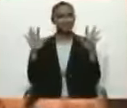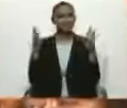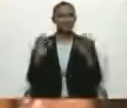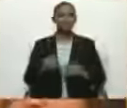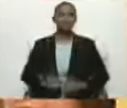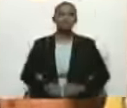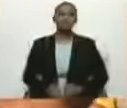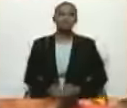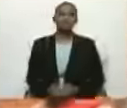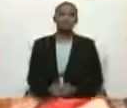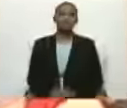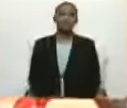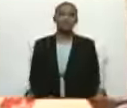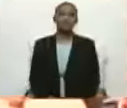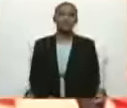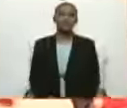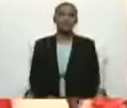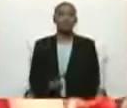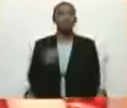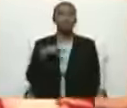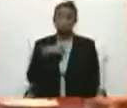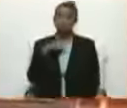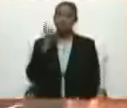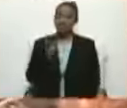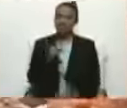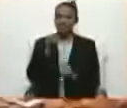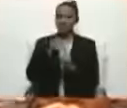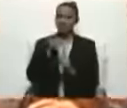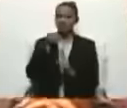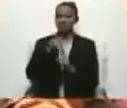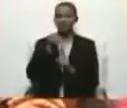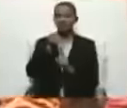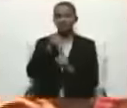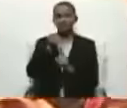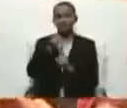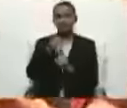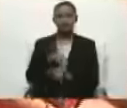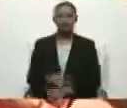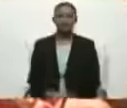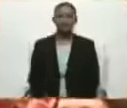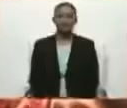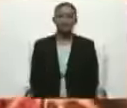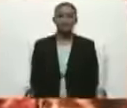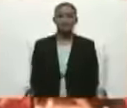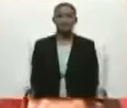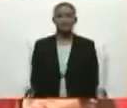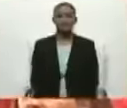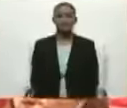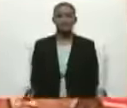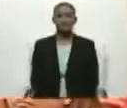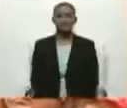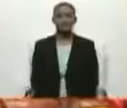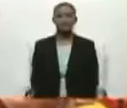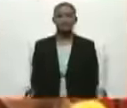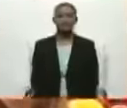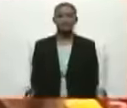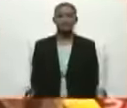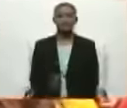Solo insistir en el tema comunicacional, es el fundamental de esta gran victoria.